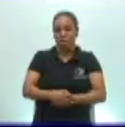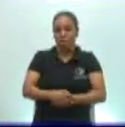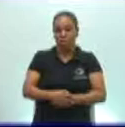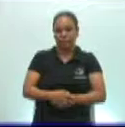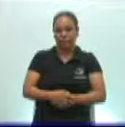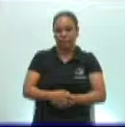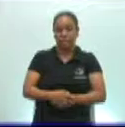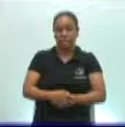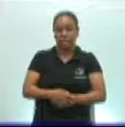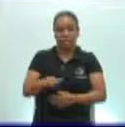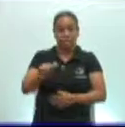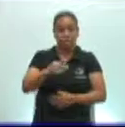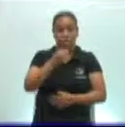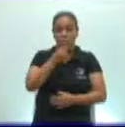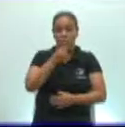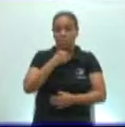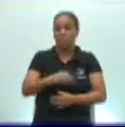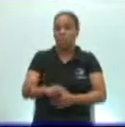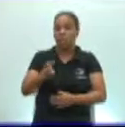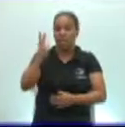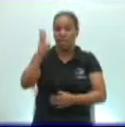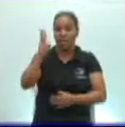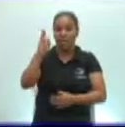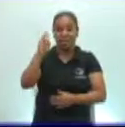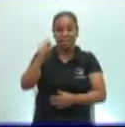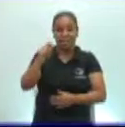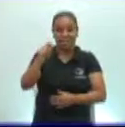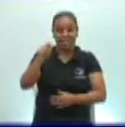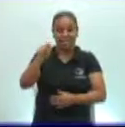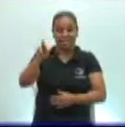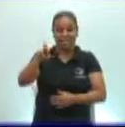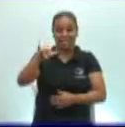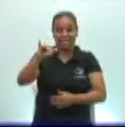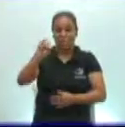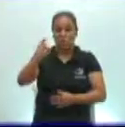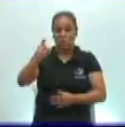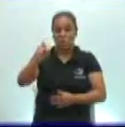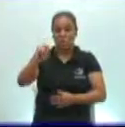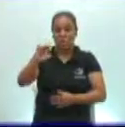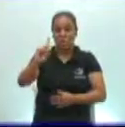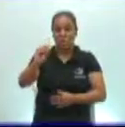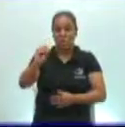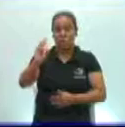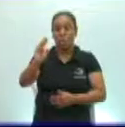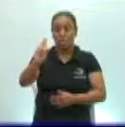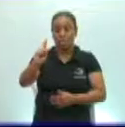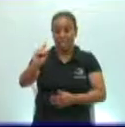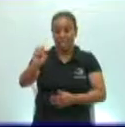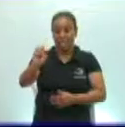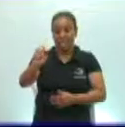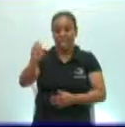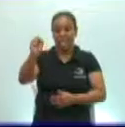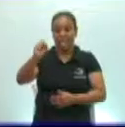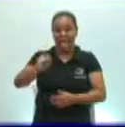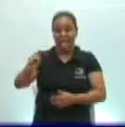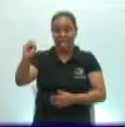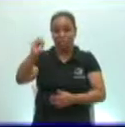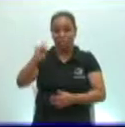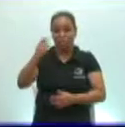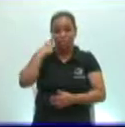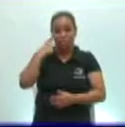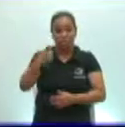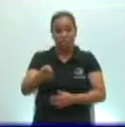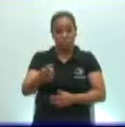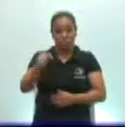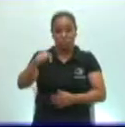el trióxido de azufre. Observen el modelo. Por supuesto, están observando que en la composición de